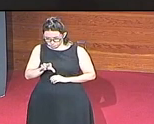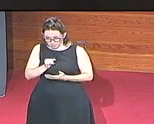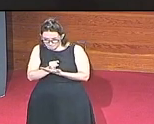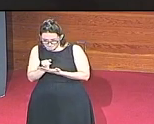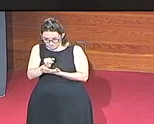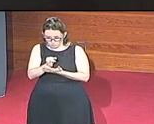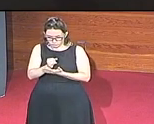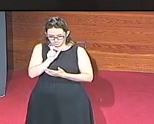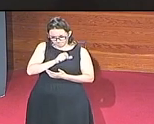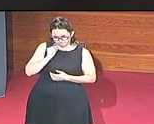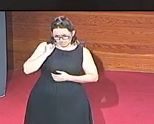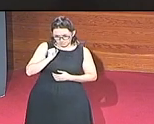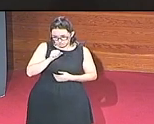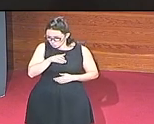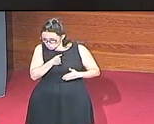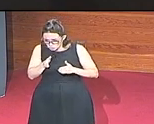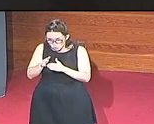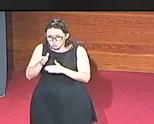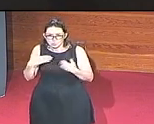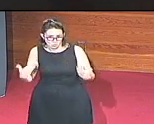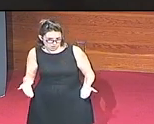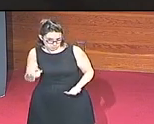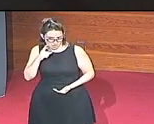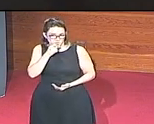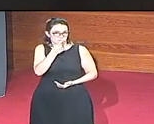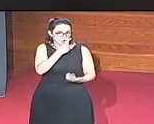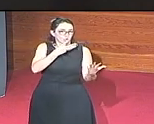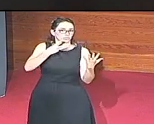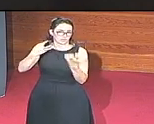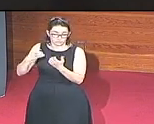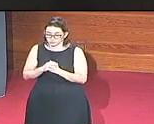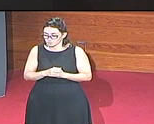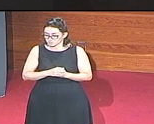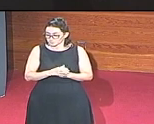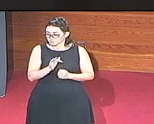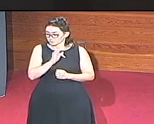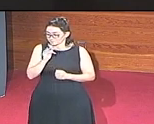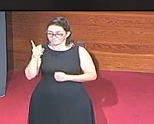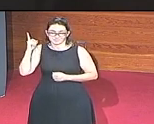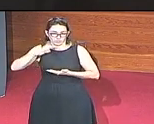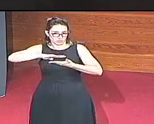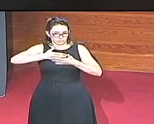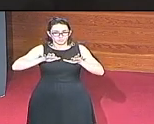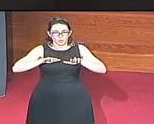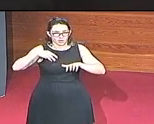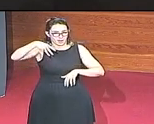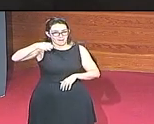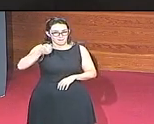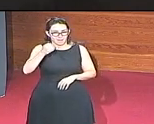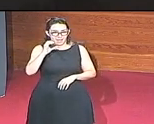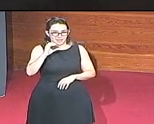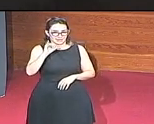asesinos y esos de 1800 y aparecen los macintosh es la revolución de la infografía